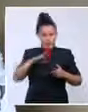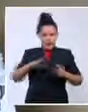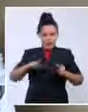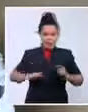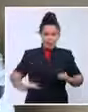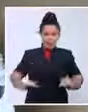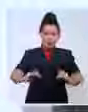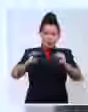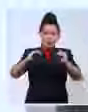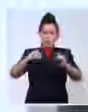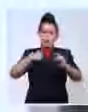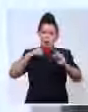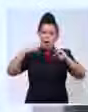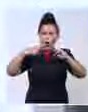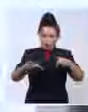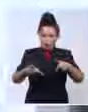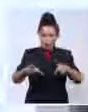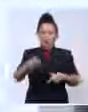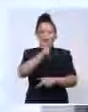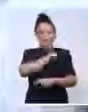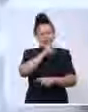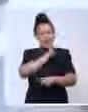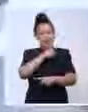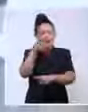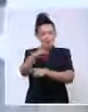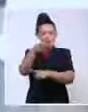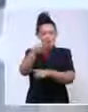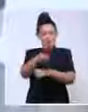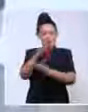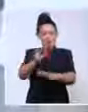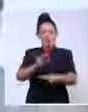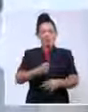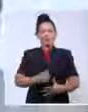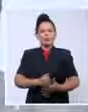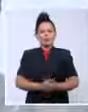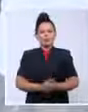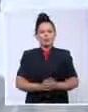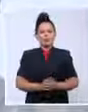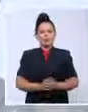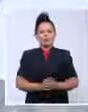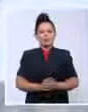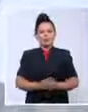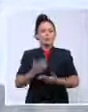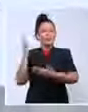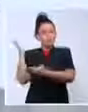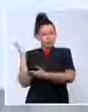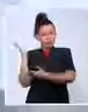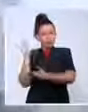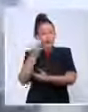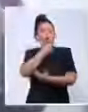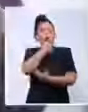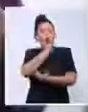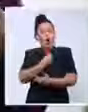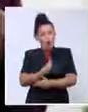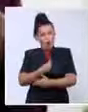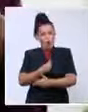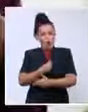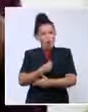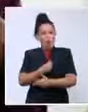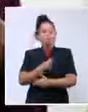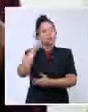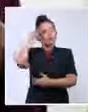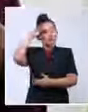el magisterio lidia turner es de esos profesores que desde muy jóvenes descubrieron que su vocación estaba en las